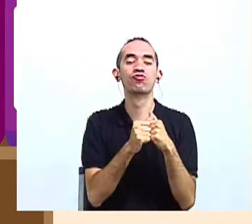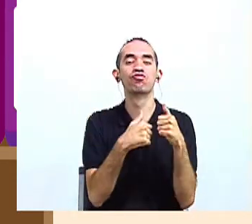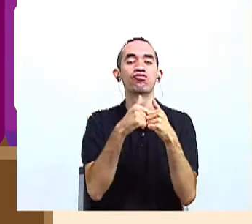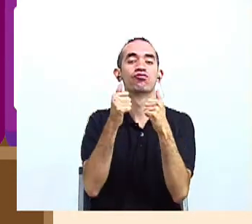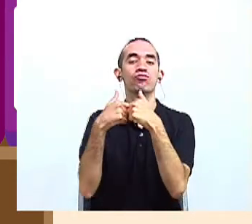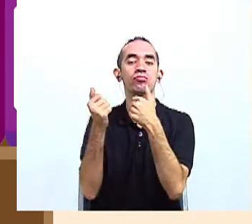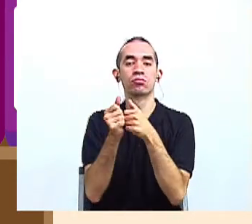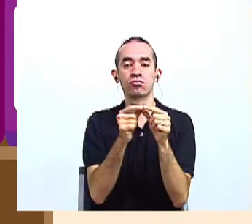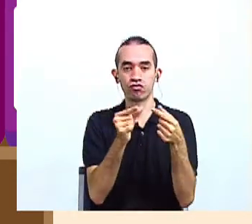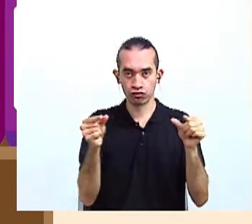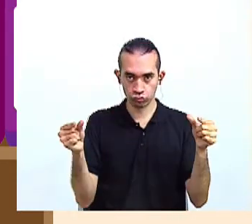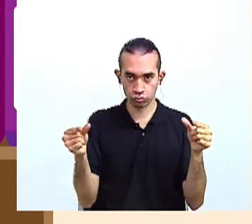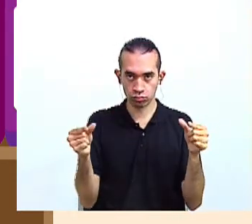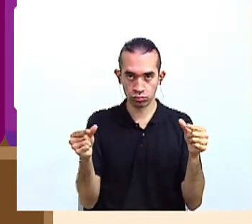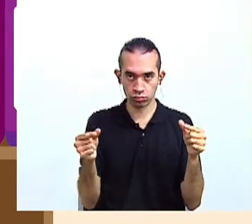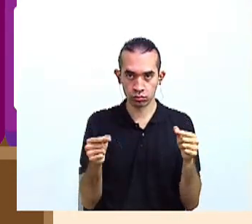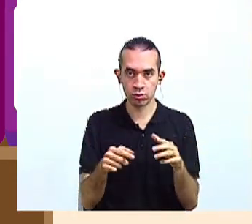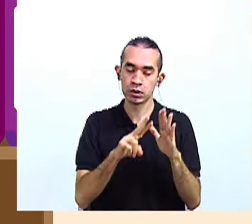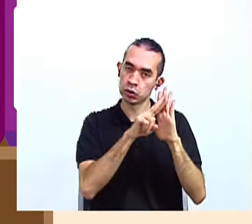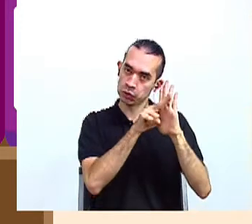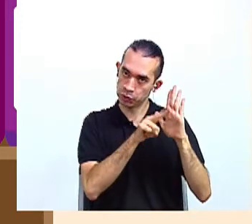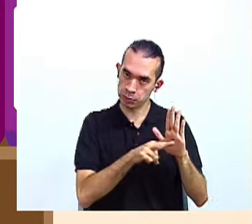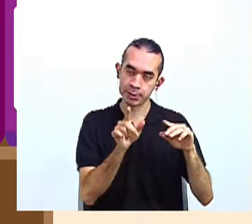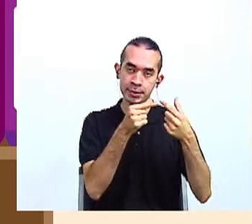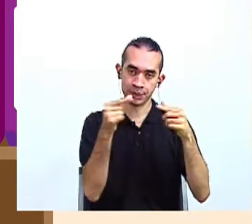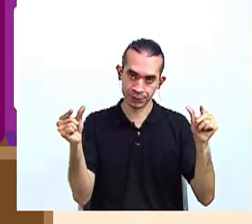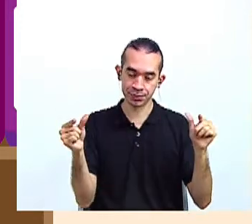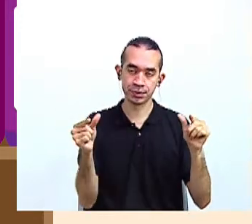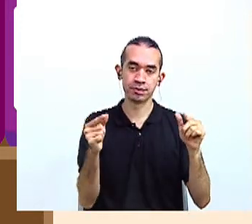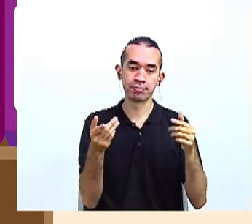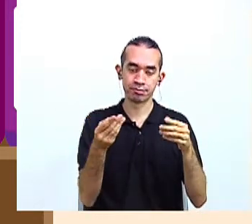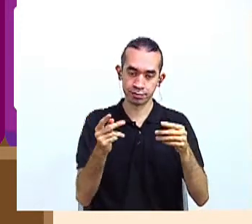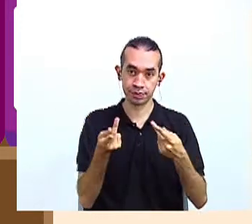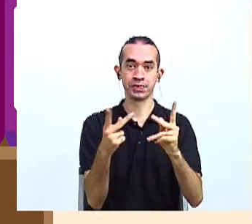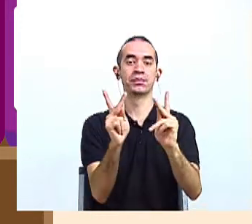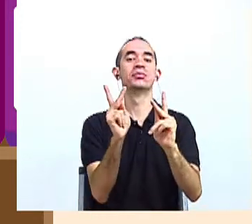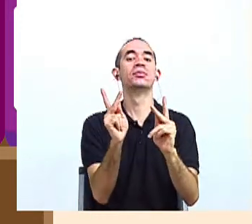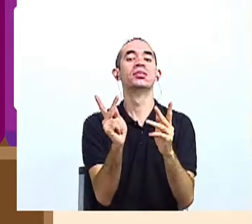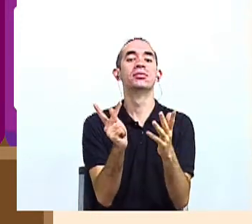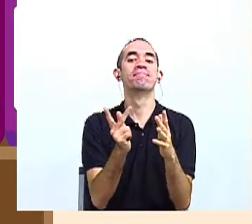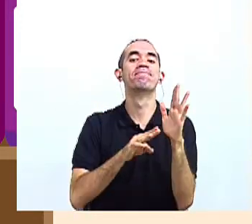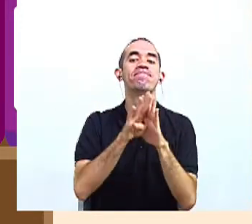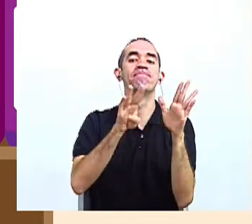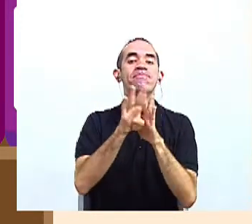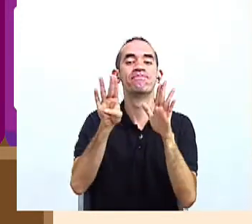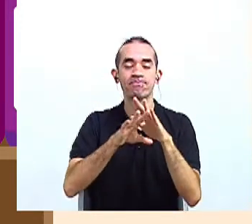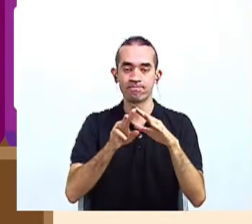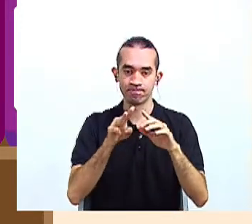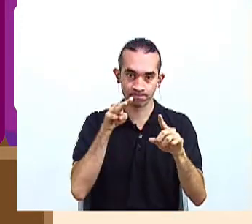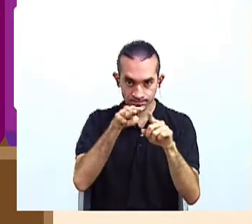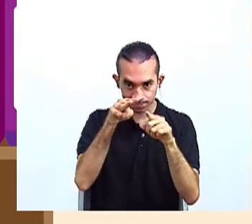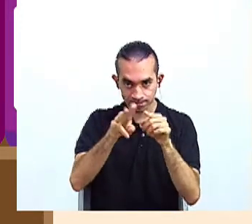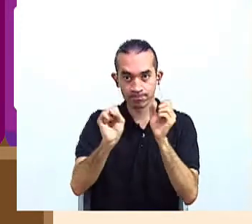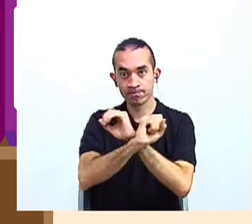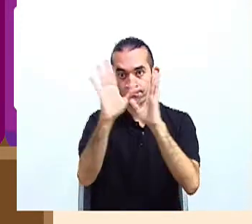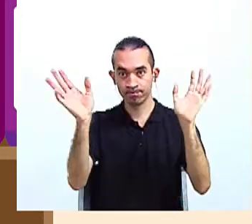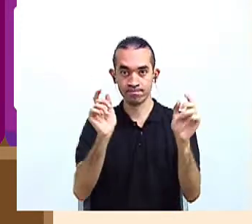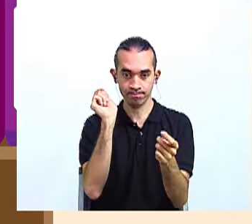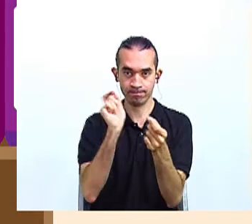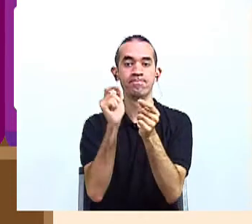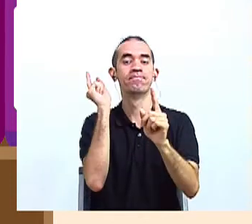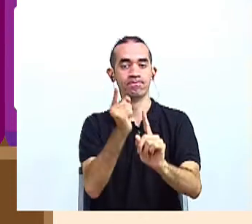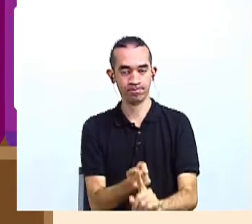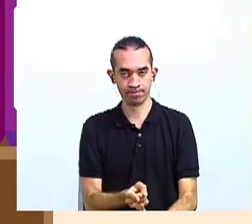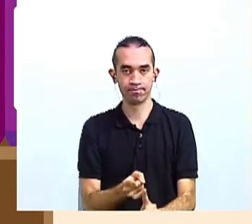estructuras gramaticales, de las normas gramaticales que nos permitan desarrollar mensajes claros y precisos.